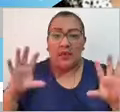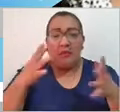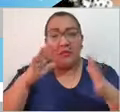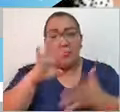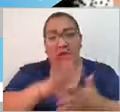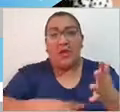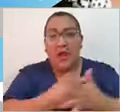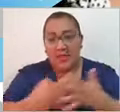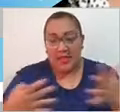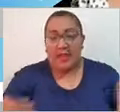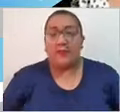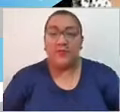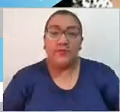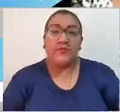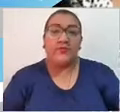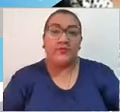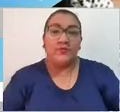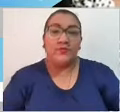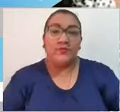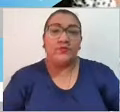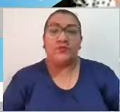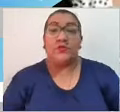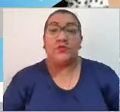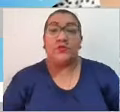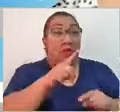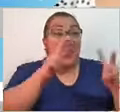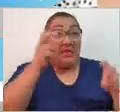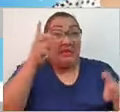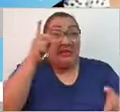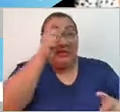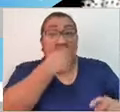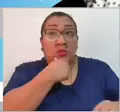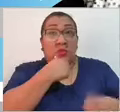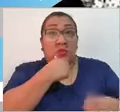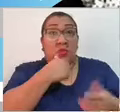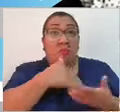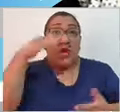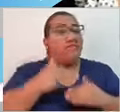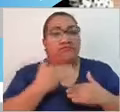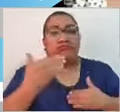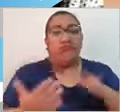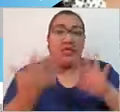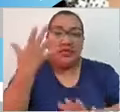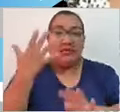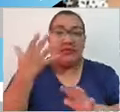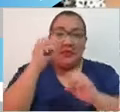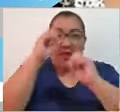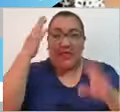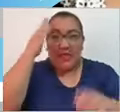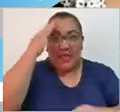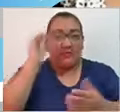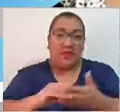calendario. Y cuando el caso es complejo, se extiende a 15 días adicionales.